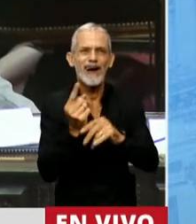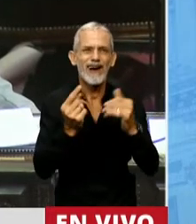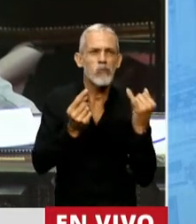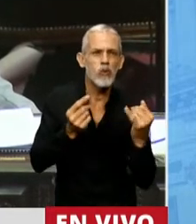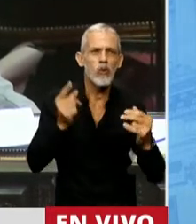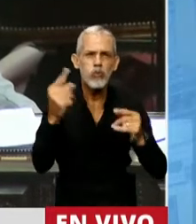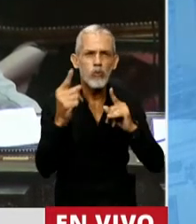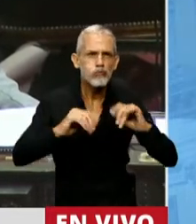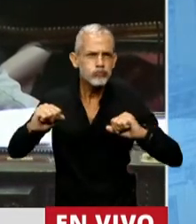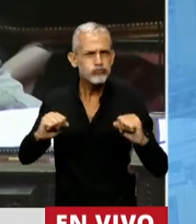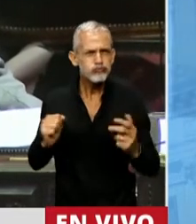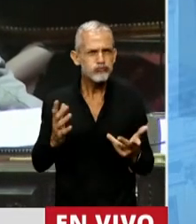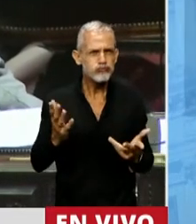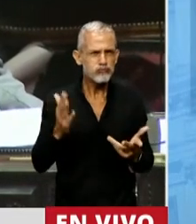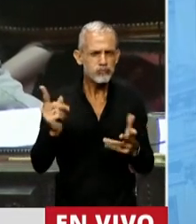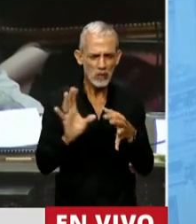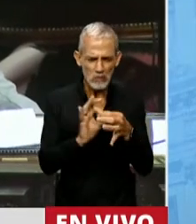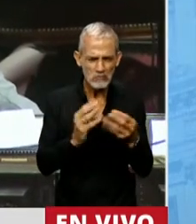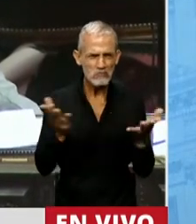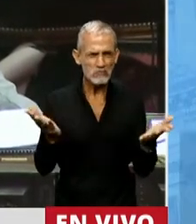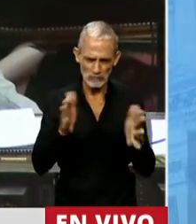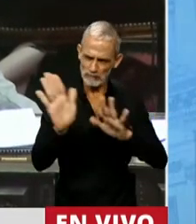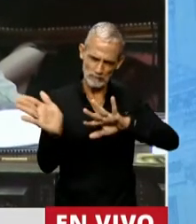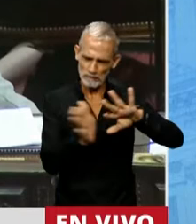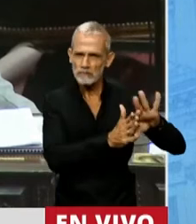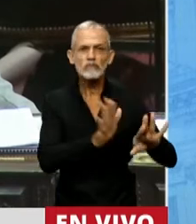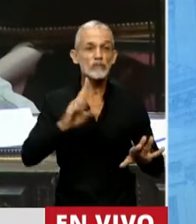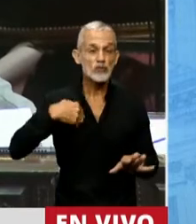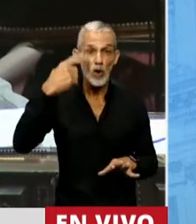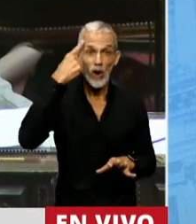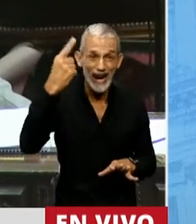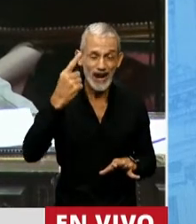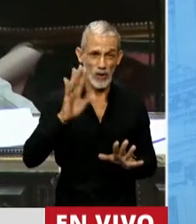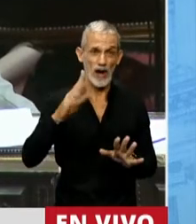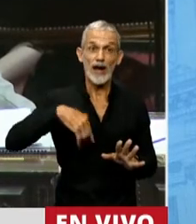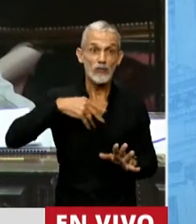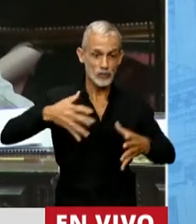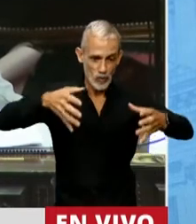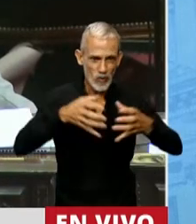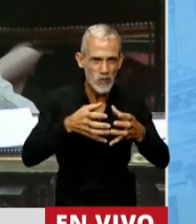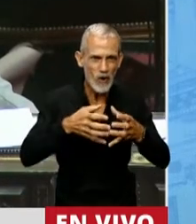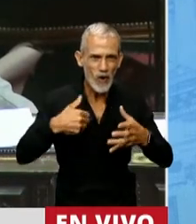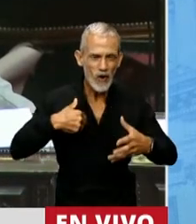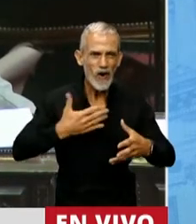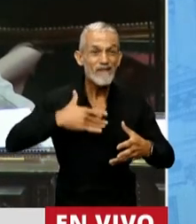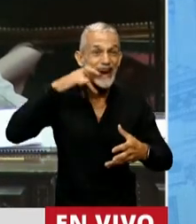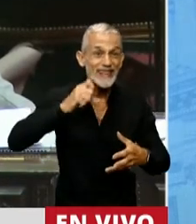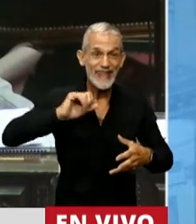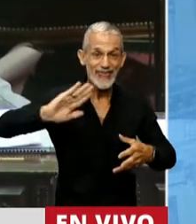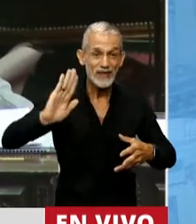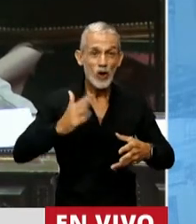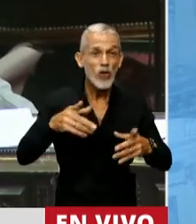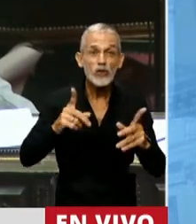agravios permanentes, como si hubiera alguna relación. Pero yo creo que no va a recibir de nuestra parte ni agravios